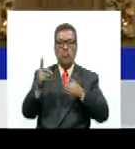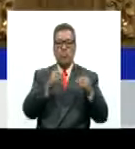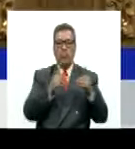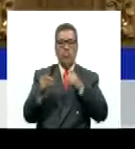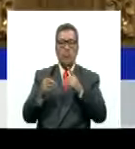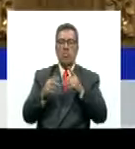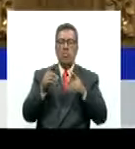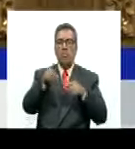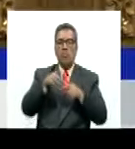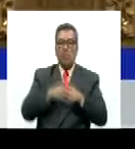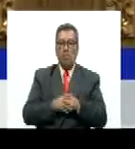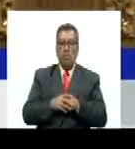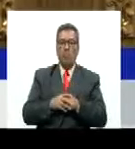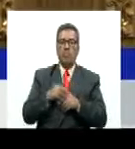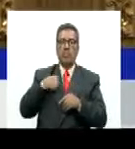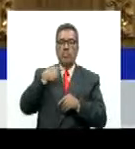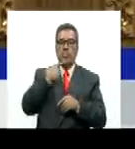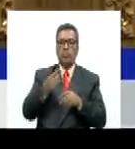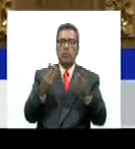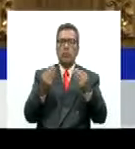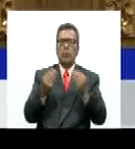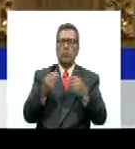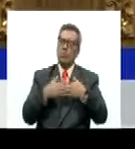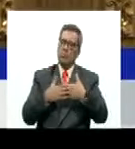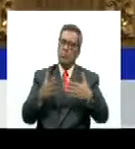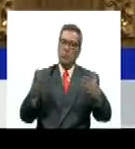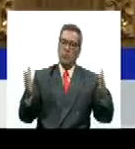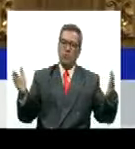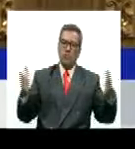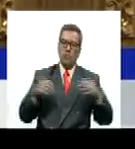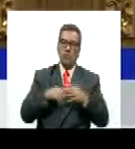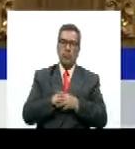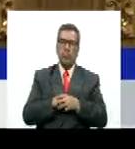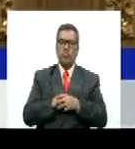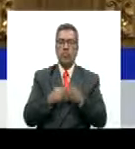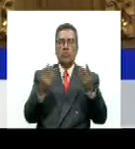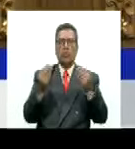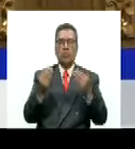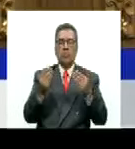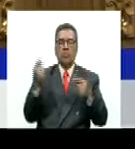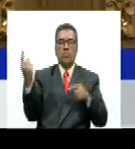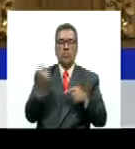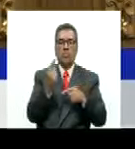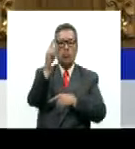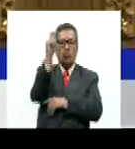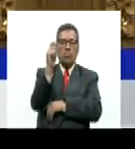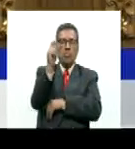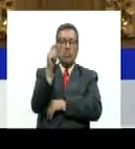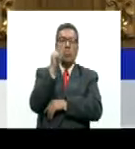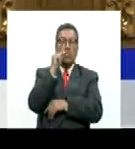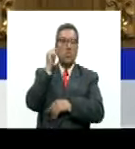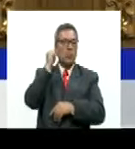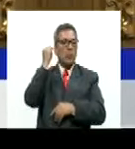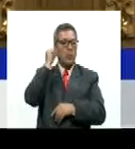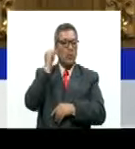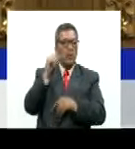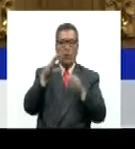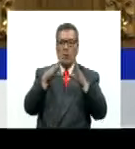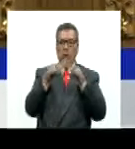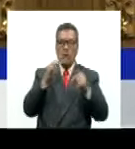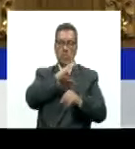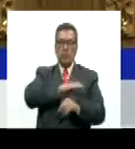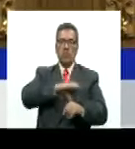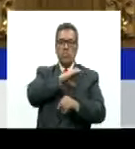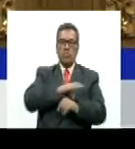un debate que por cierto fue muy amplio, muchos fueron los diputados, que prácticamente toda la